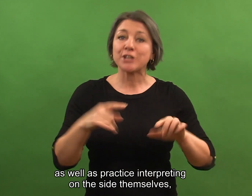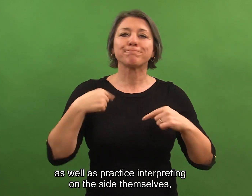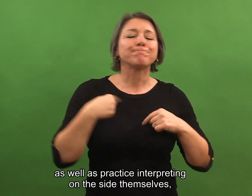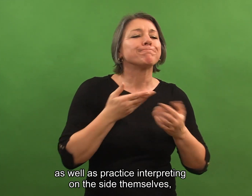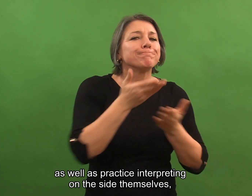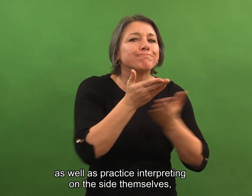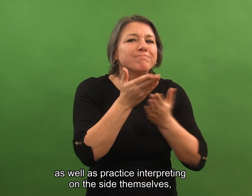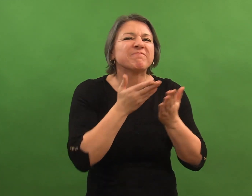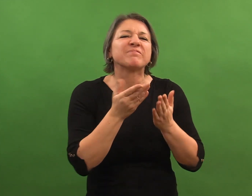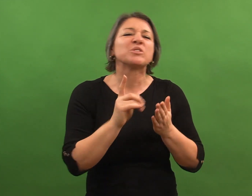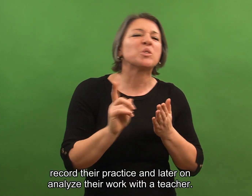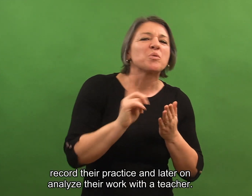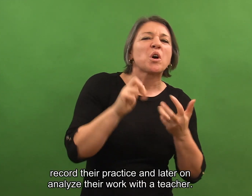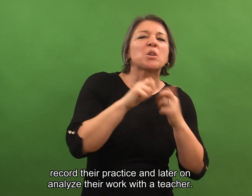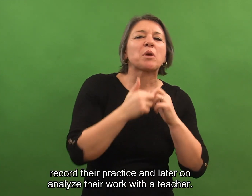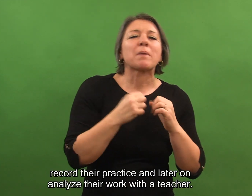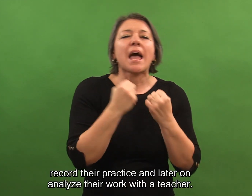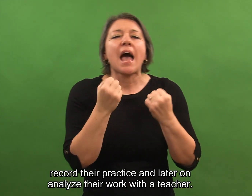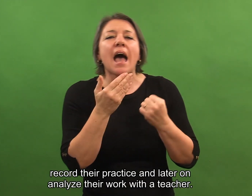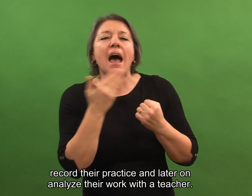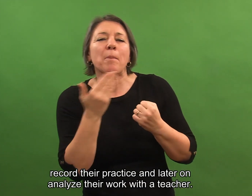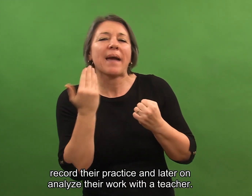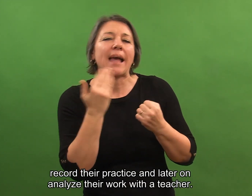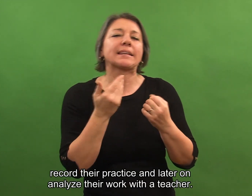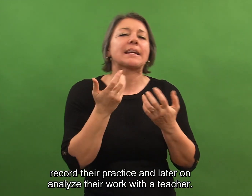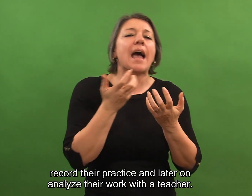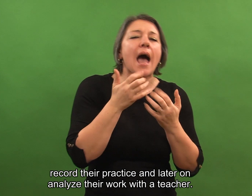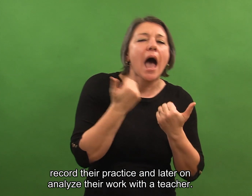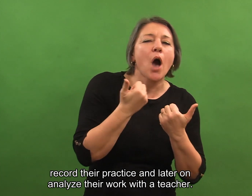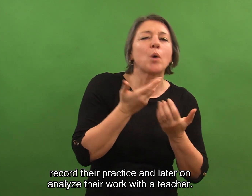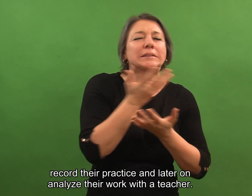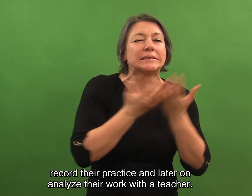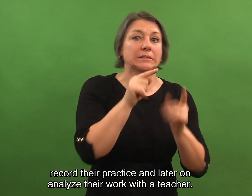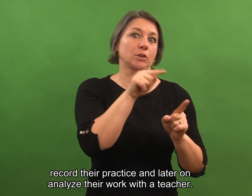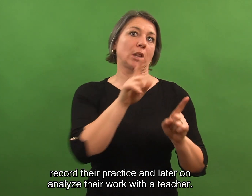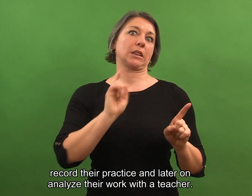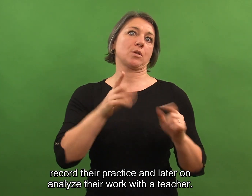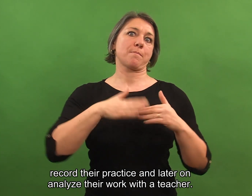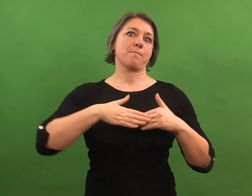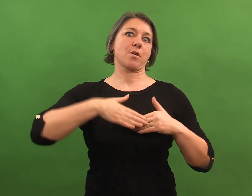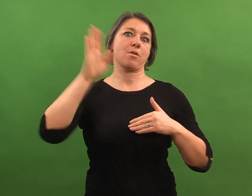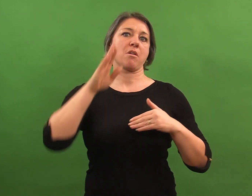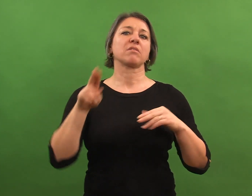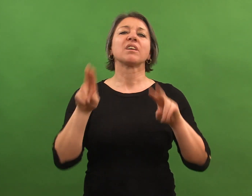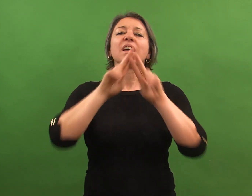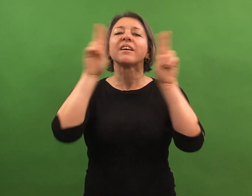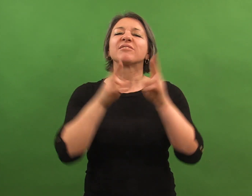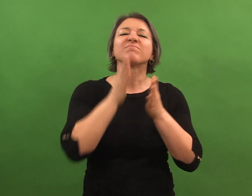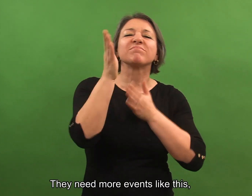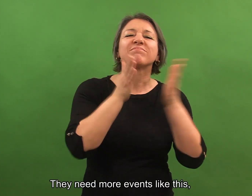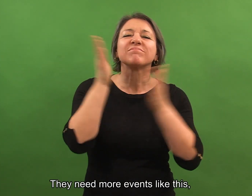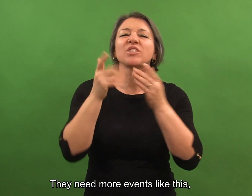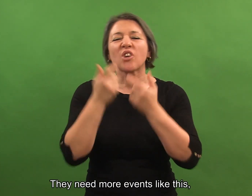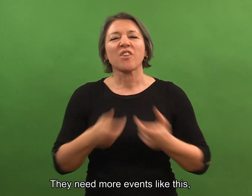resultado de esto los estudiantes pueden ver cómo opera un equipo de interpretación y después grabar